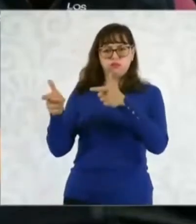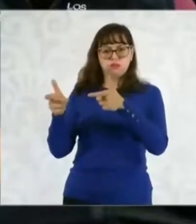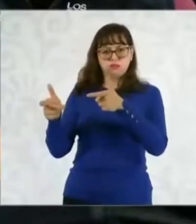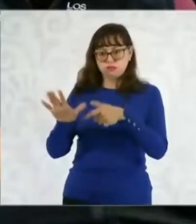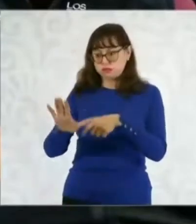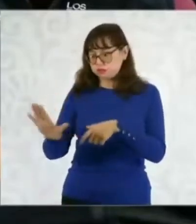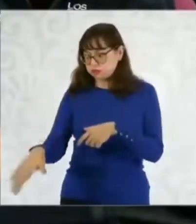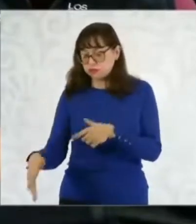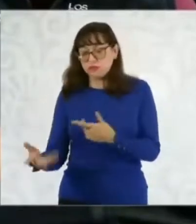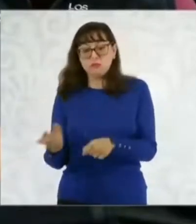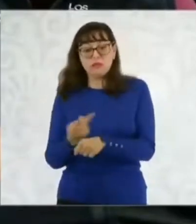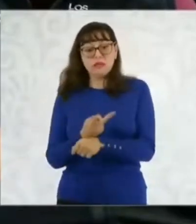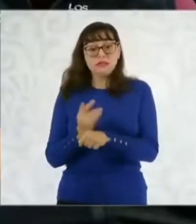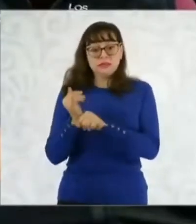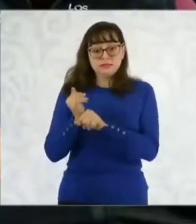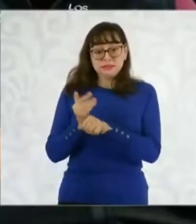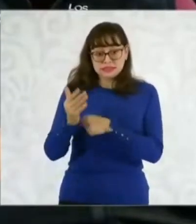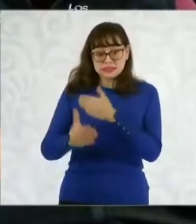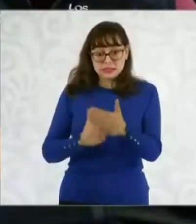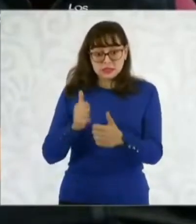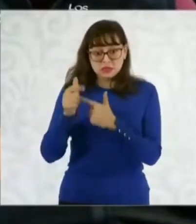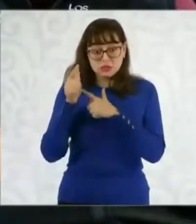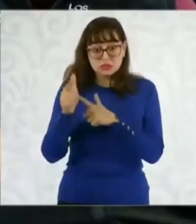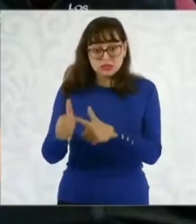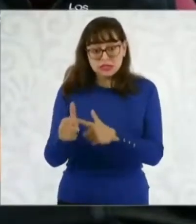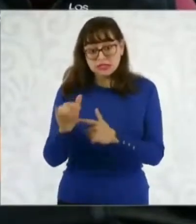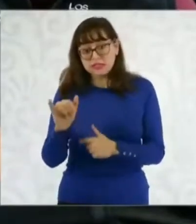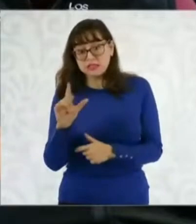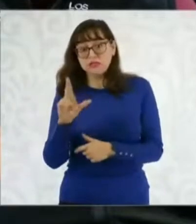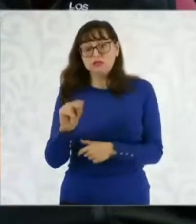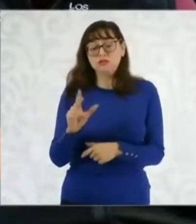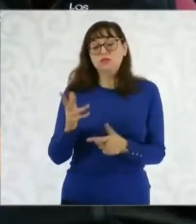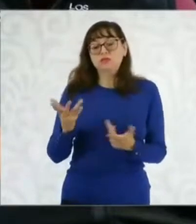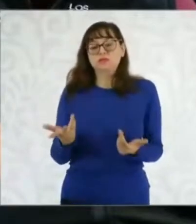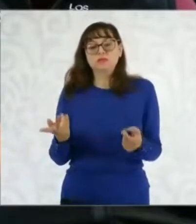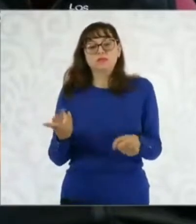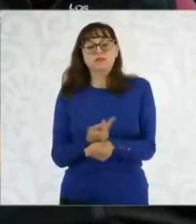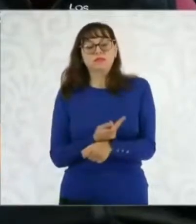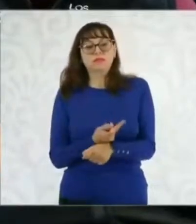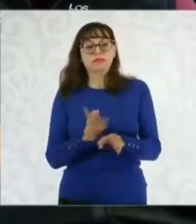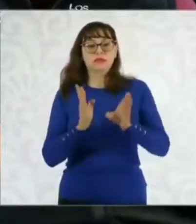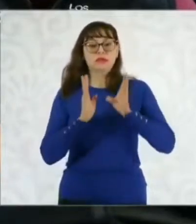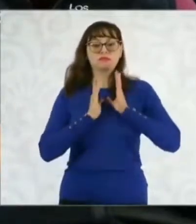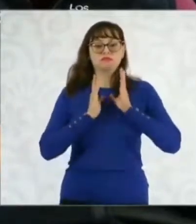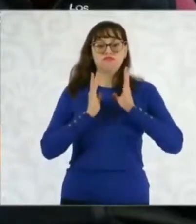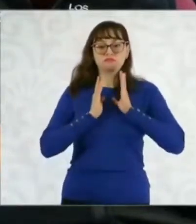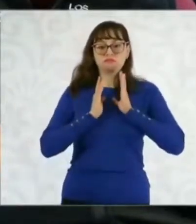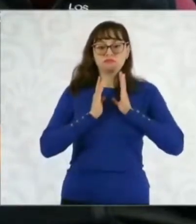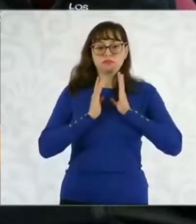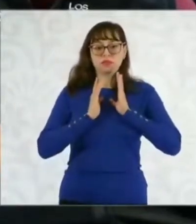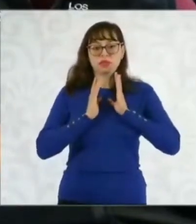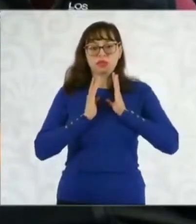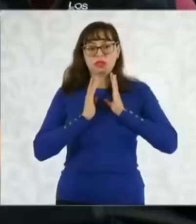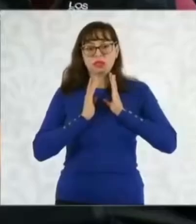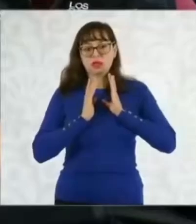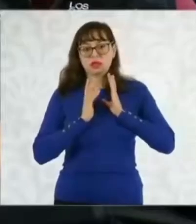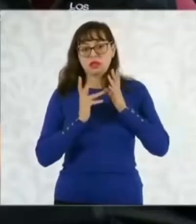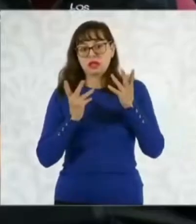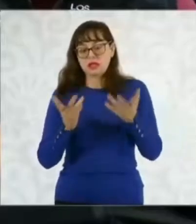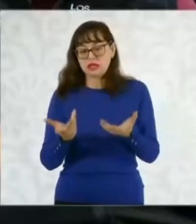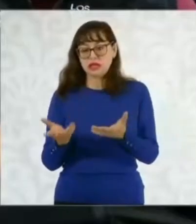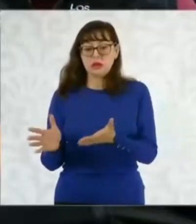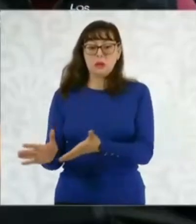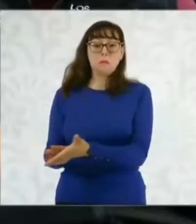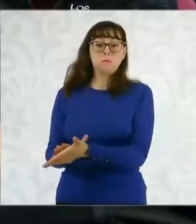todo cuando la madre de esta menor de edad lo que dice es que, bueno, pues el ejército lo que trató de hacer es cicatrizar ese